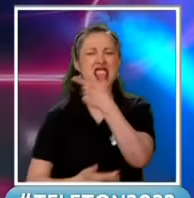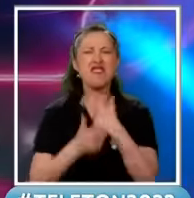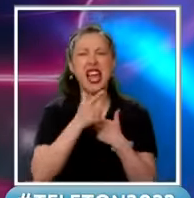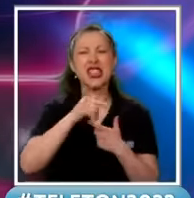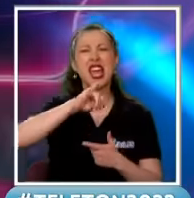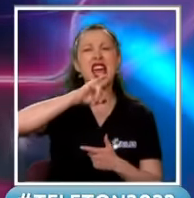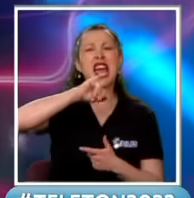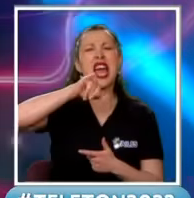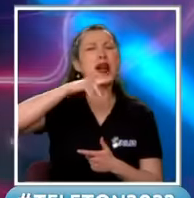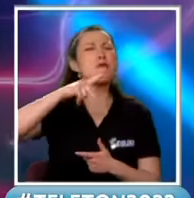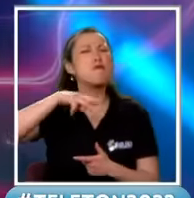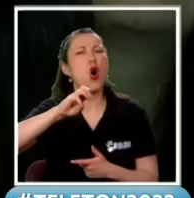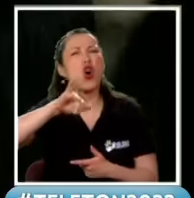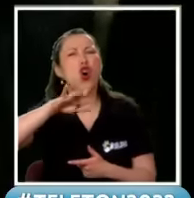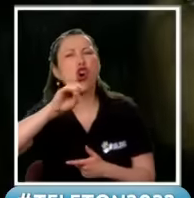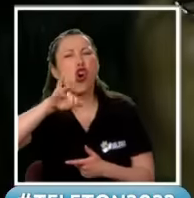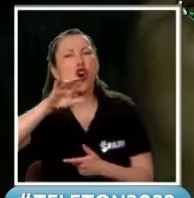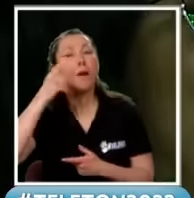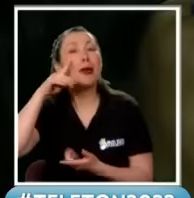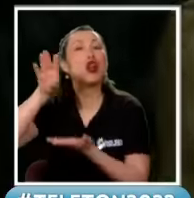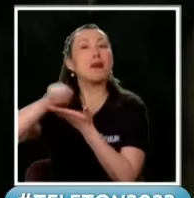pero con la voz de la Evelyn Matthei.